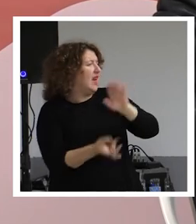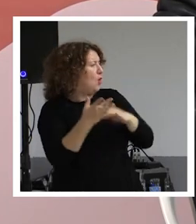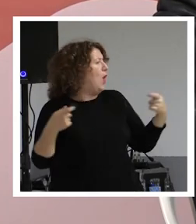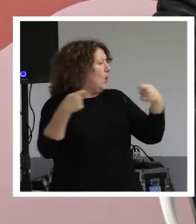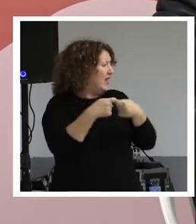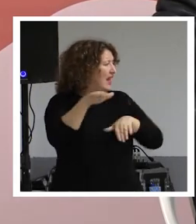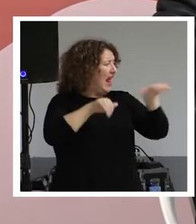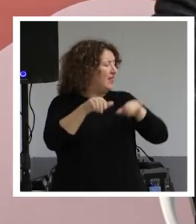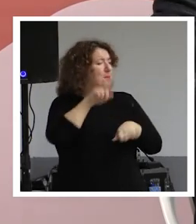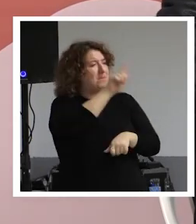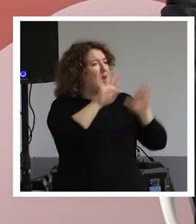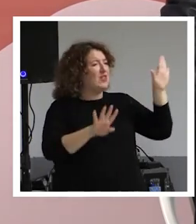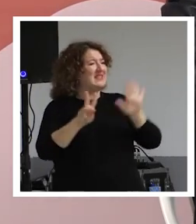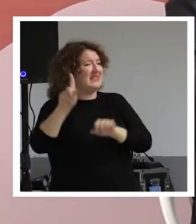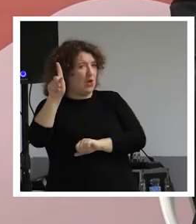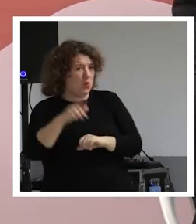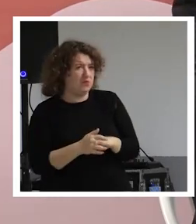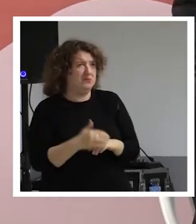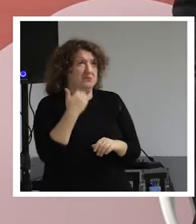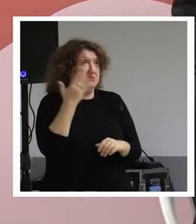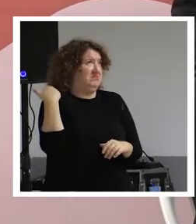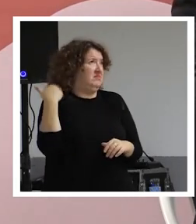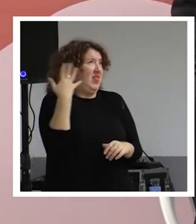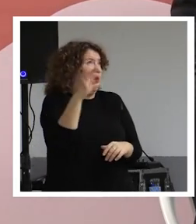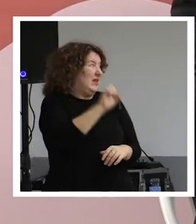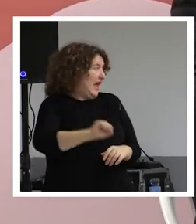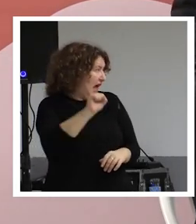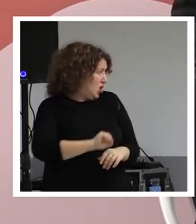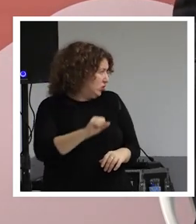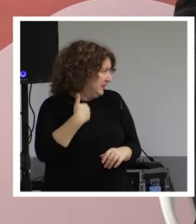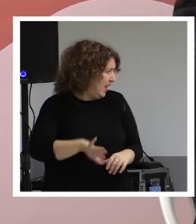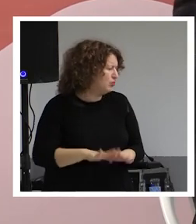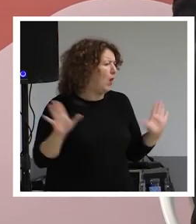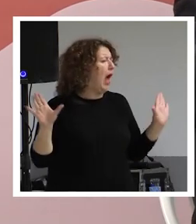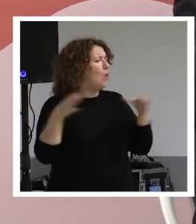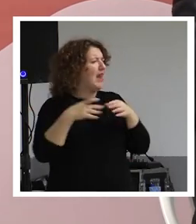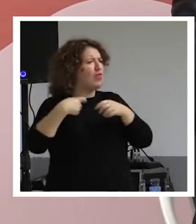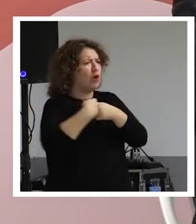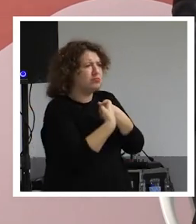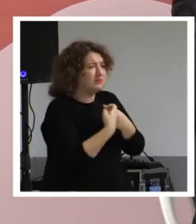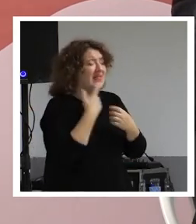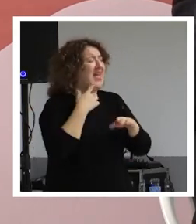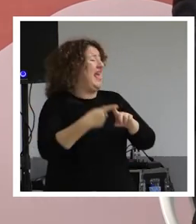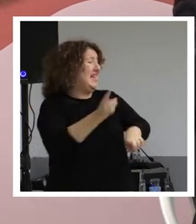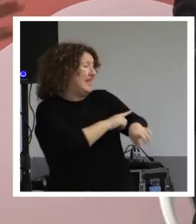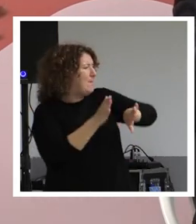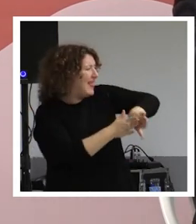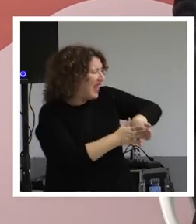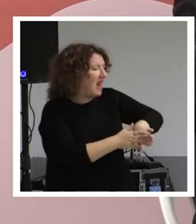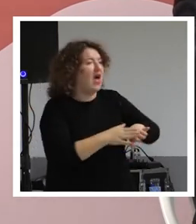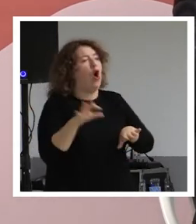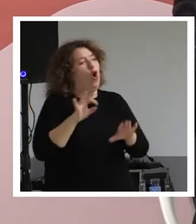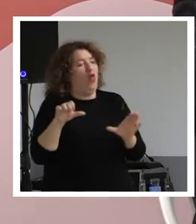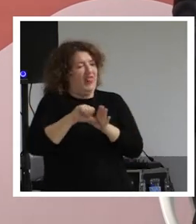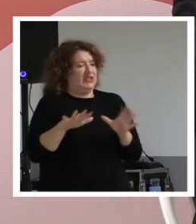un Plus adicional brevemente el frente amplio es un partido digamos de Centro izquierda que nació como una coalición